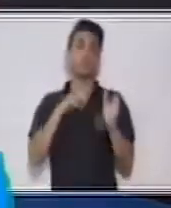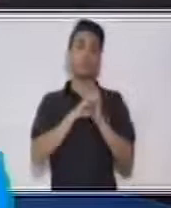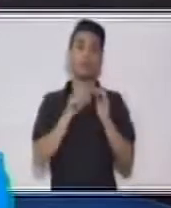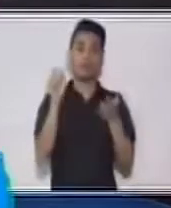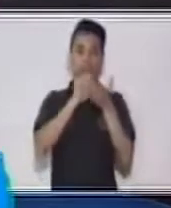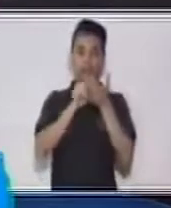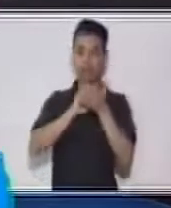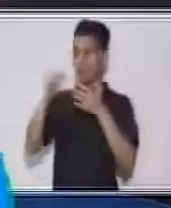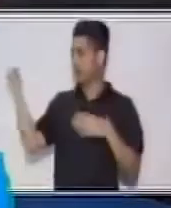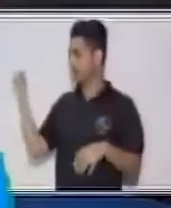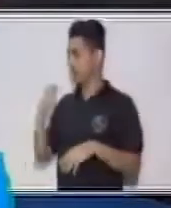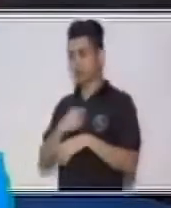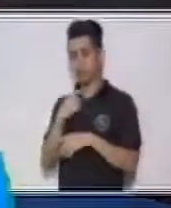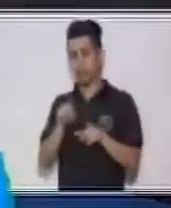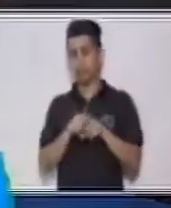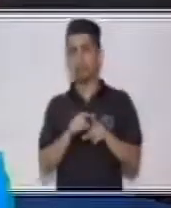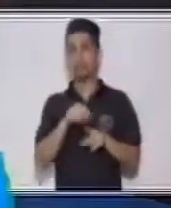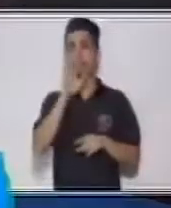10